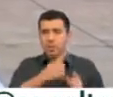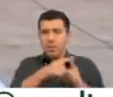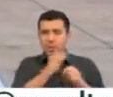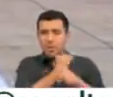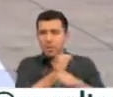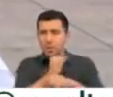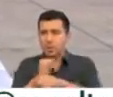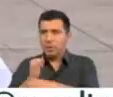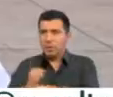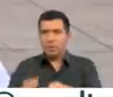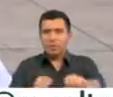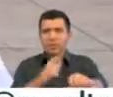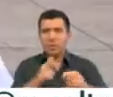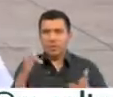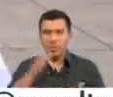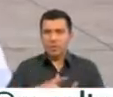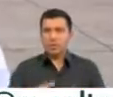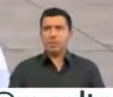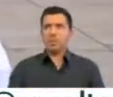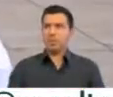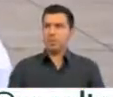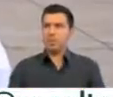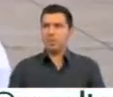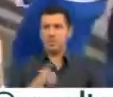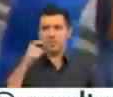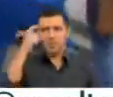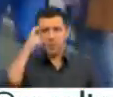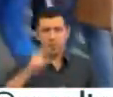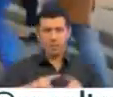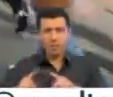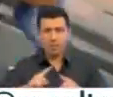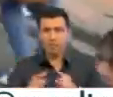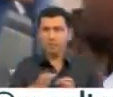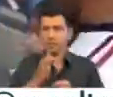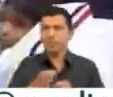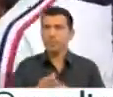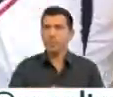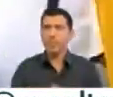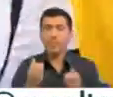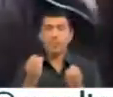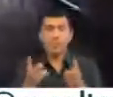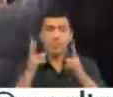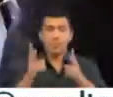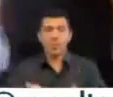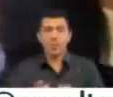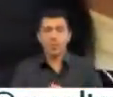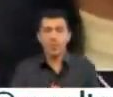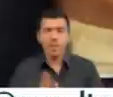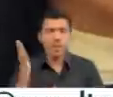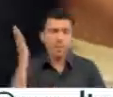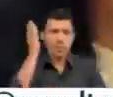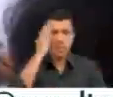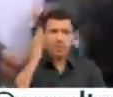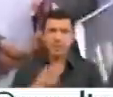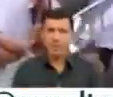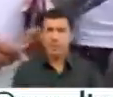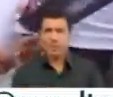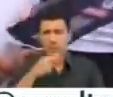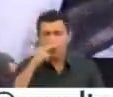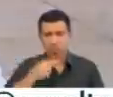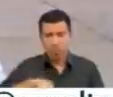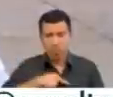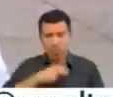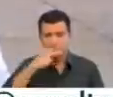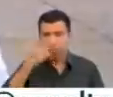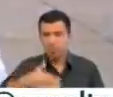instituciones educativas, hicieron partícipe del gobierno, de la administración municipal y mucha gente convencida de que nuestros niños y